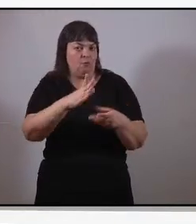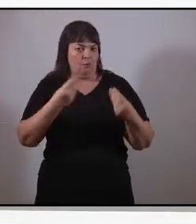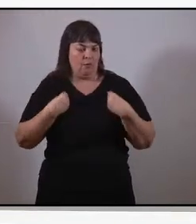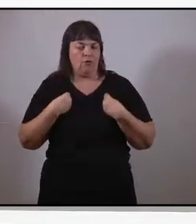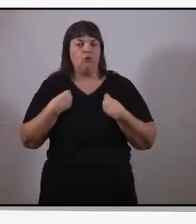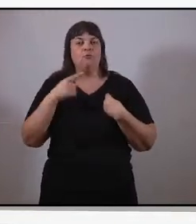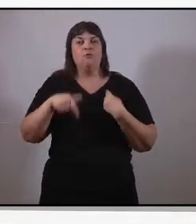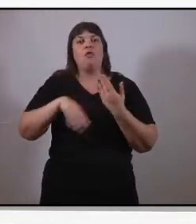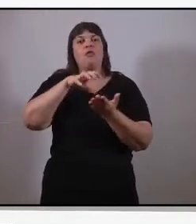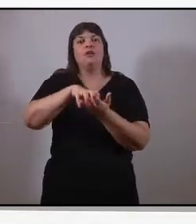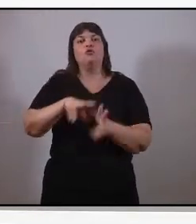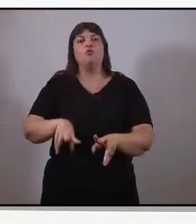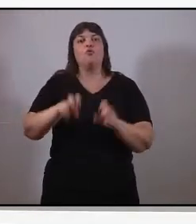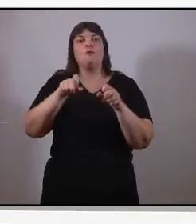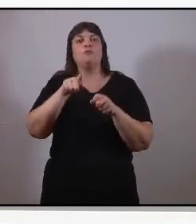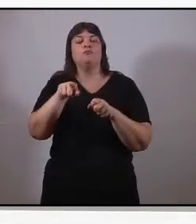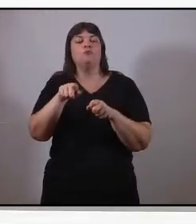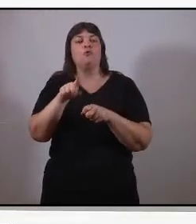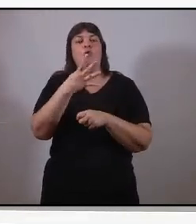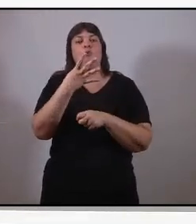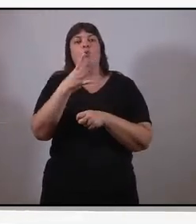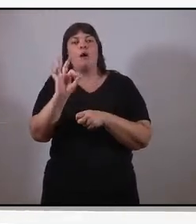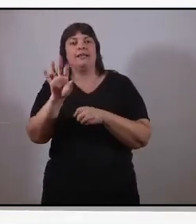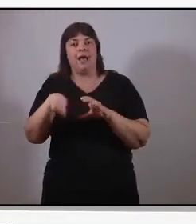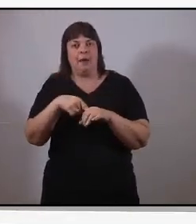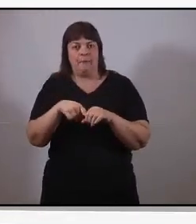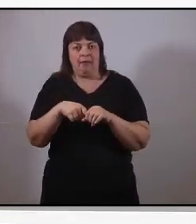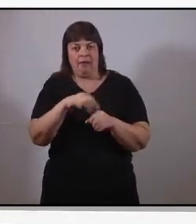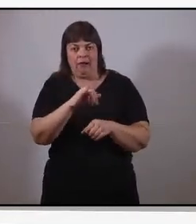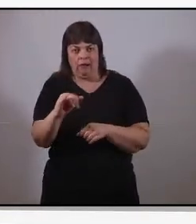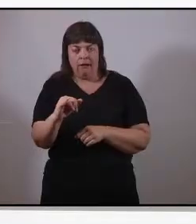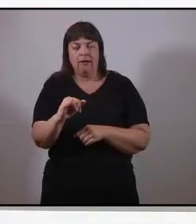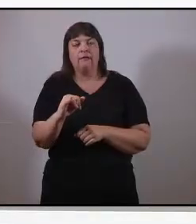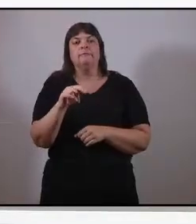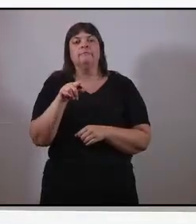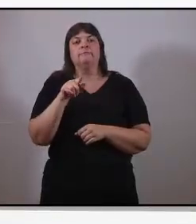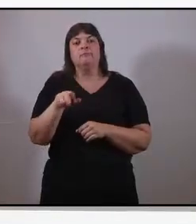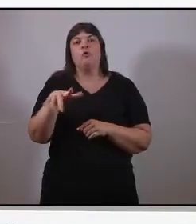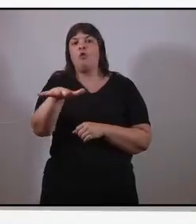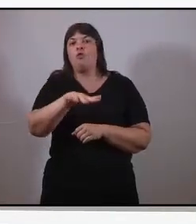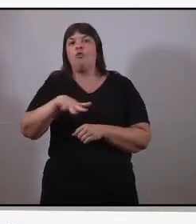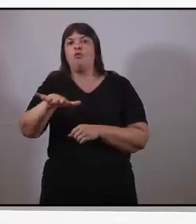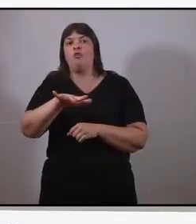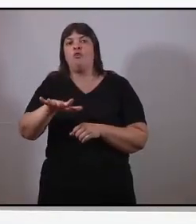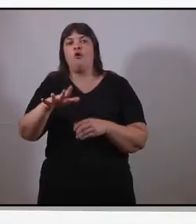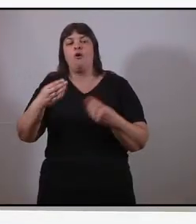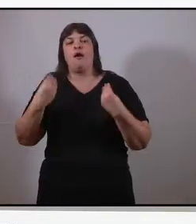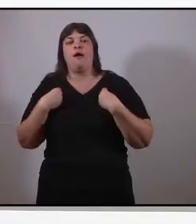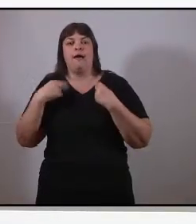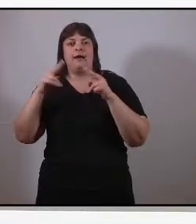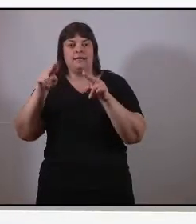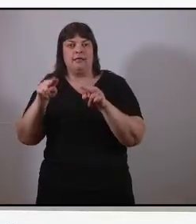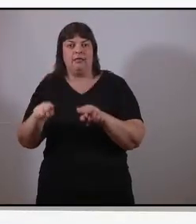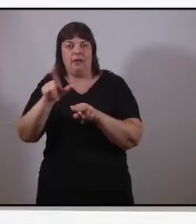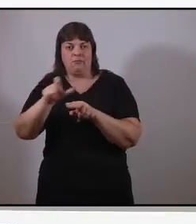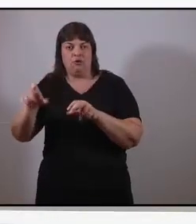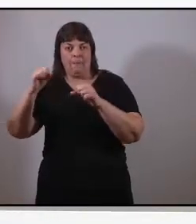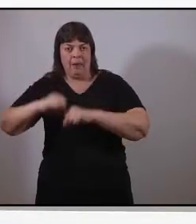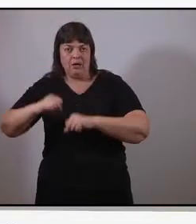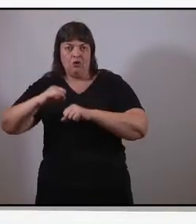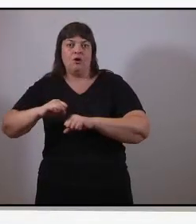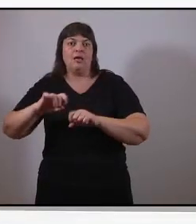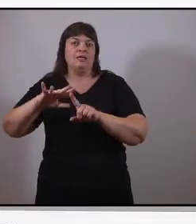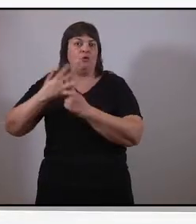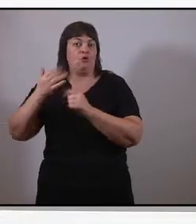nuevo centro contará con 40 plazas. Dispondrá de una zona residencial para personas mayores en situación